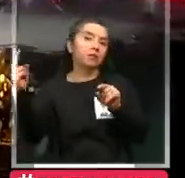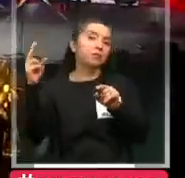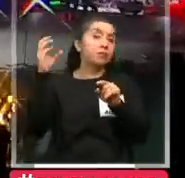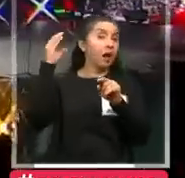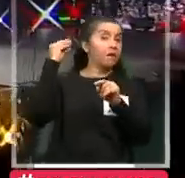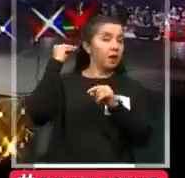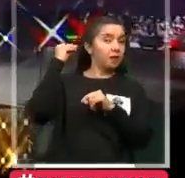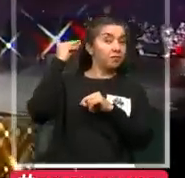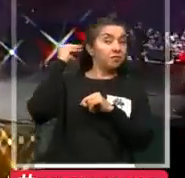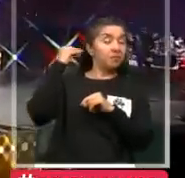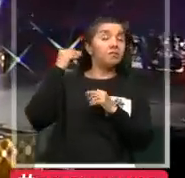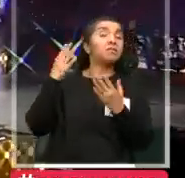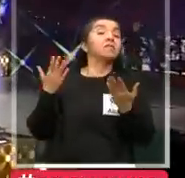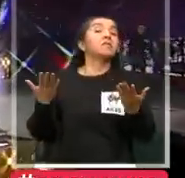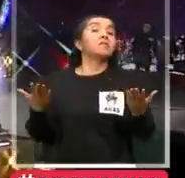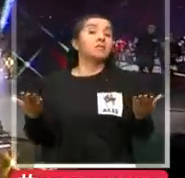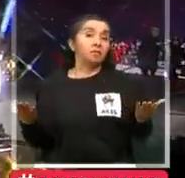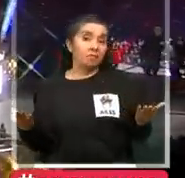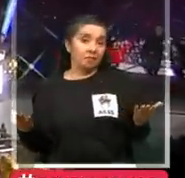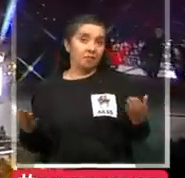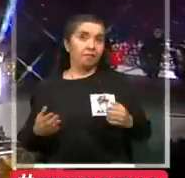cuando te habla al oído.